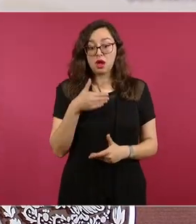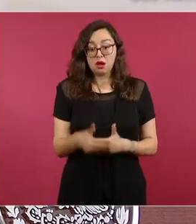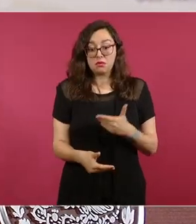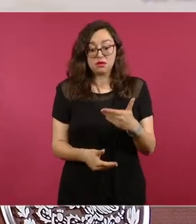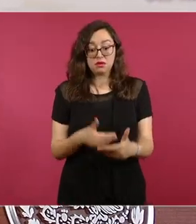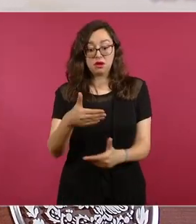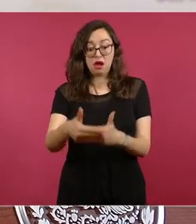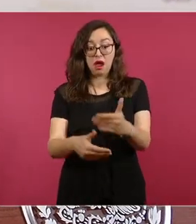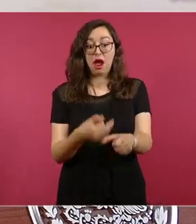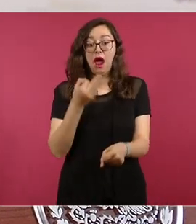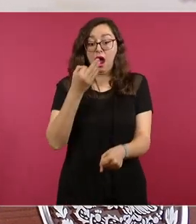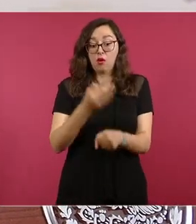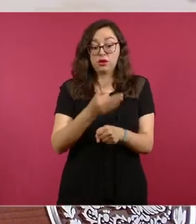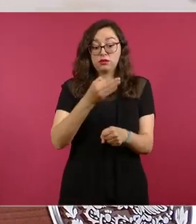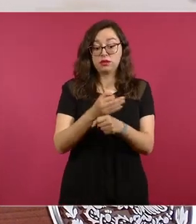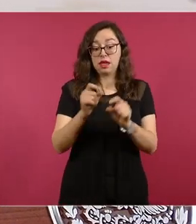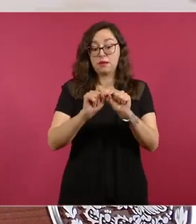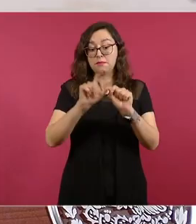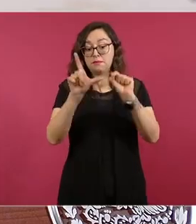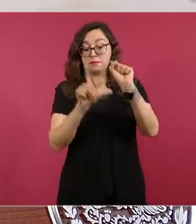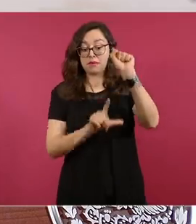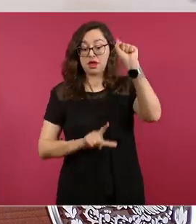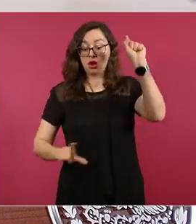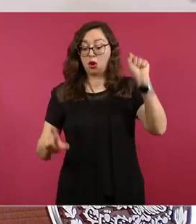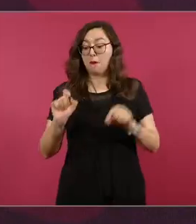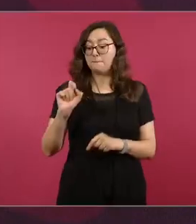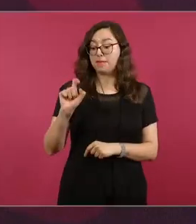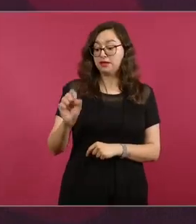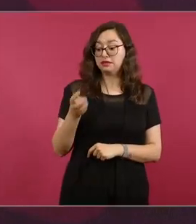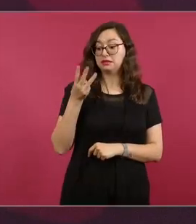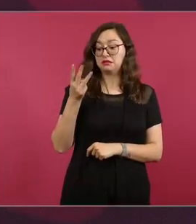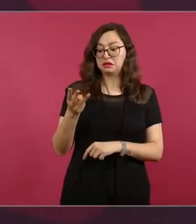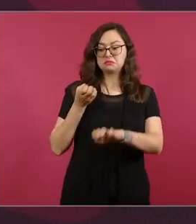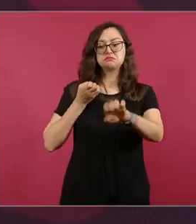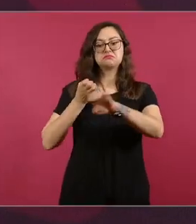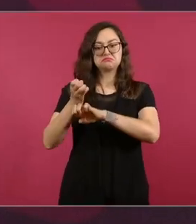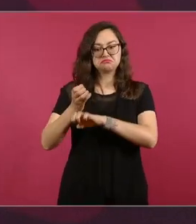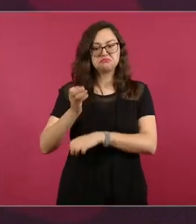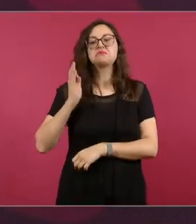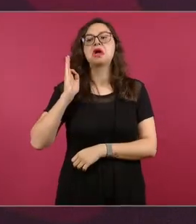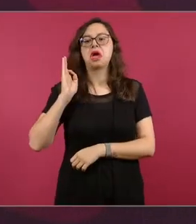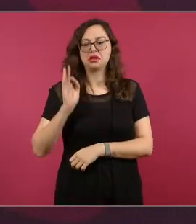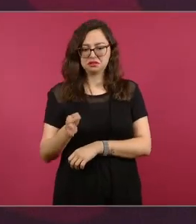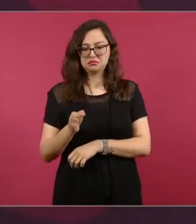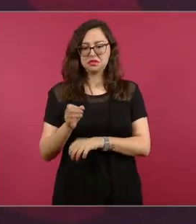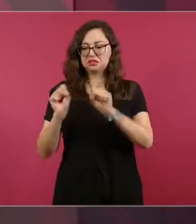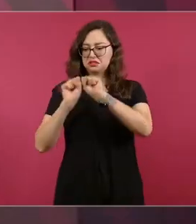porque 9 los gobiernos estatales no aceptaron